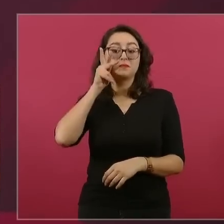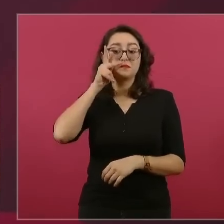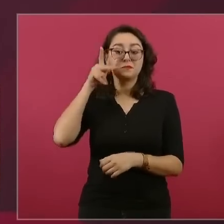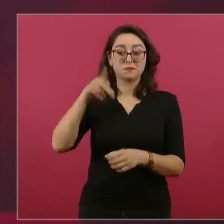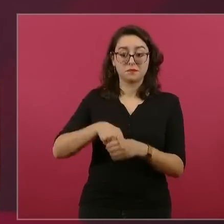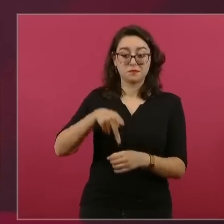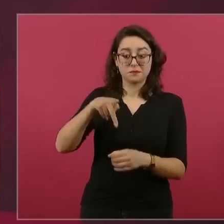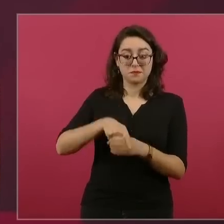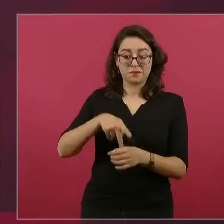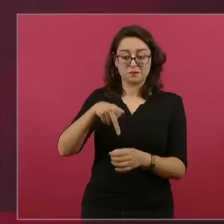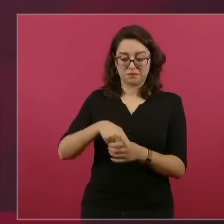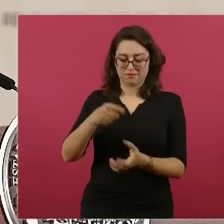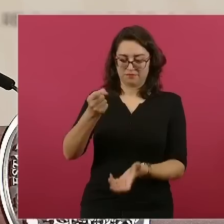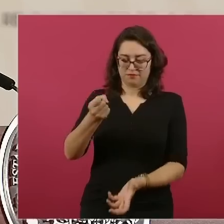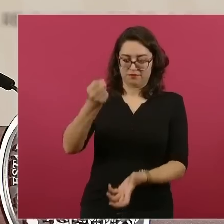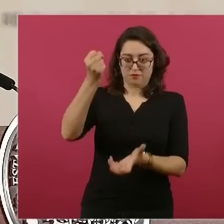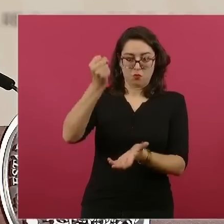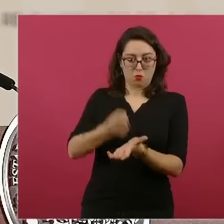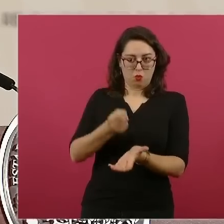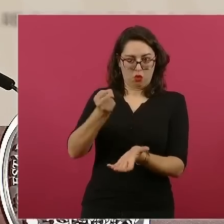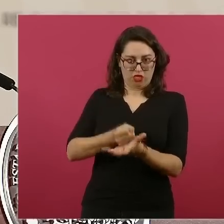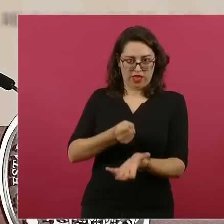Y eso era lo que tomaban los de arriba